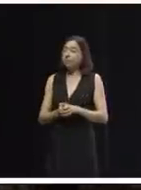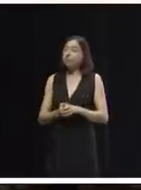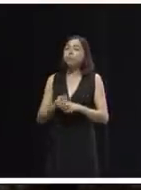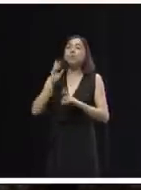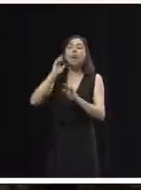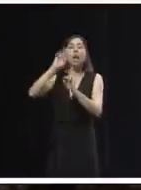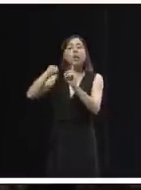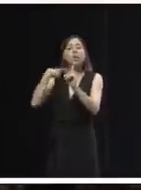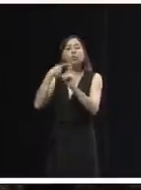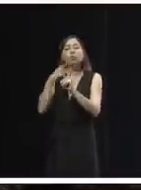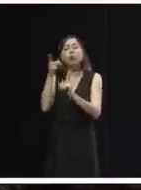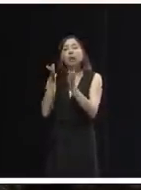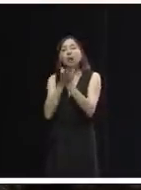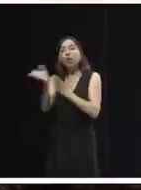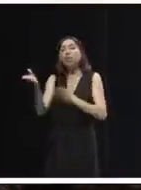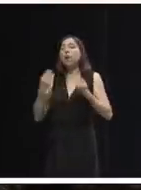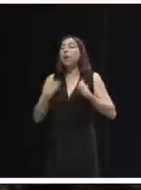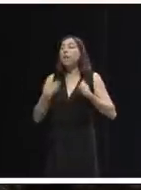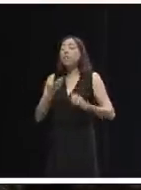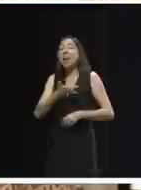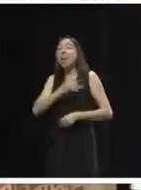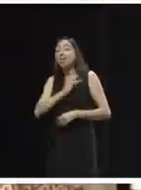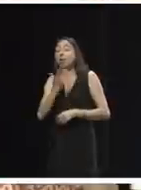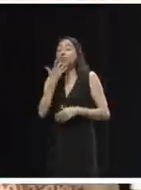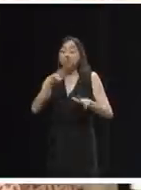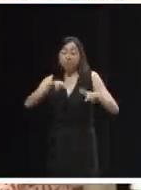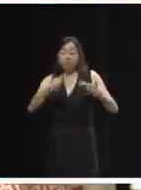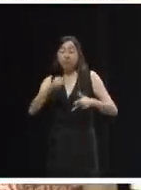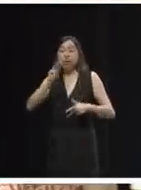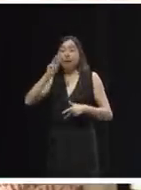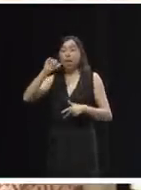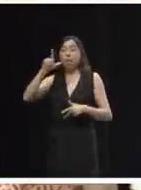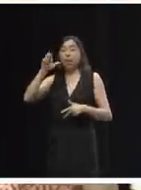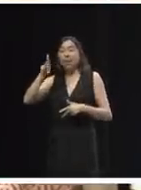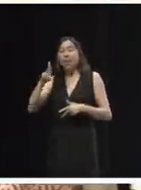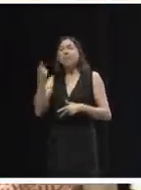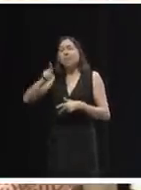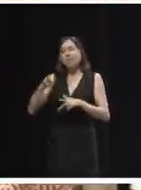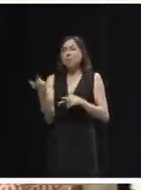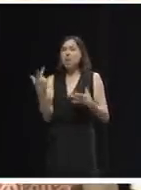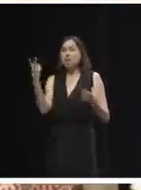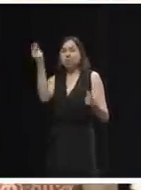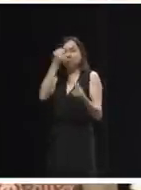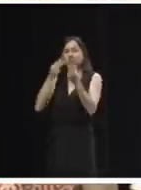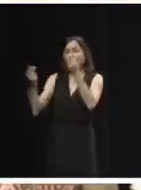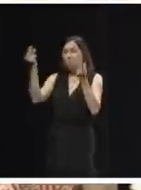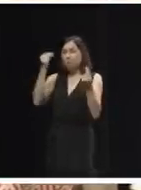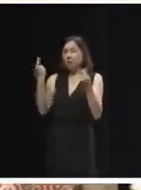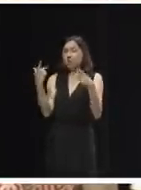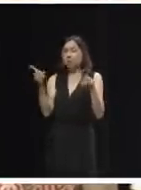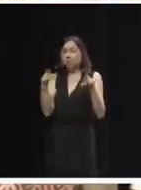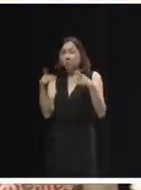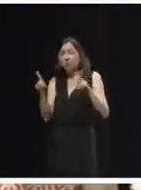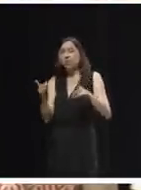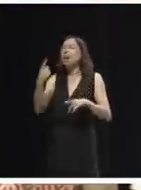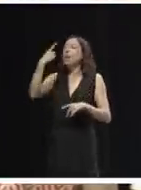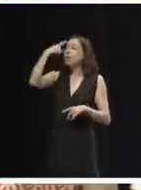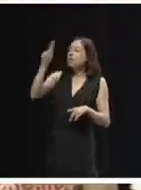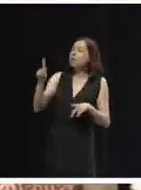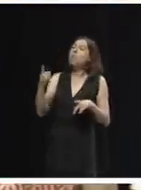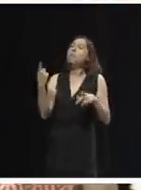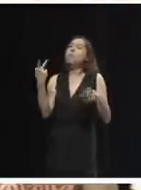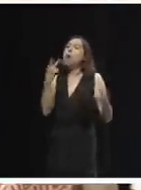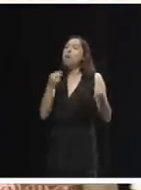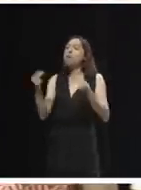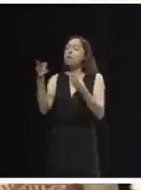Sumar en la opción de la vida, del amor y, si me permite, Pilar, yo creo que también del compás, ¿no? Es también del compás. Sabemos de compás y sabemos